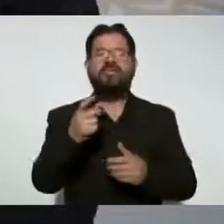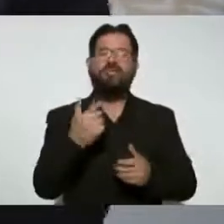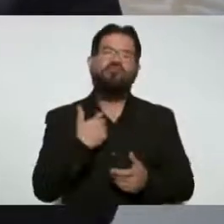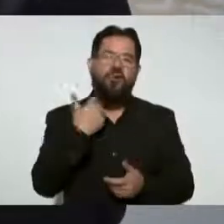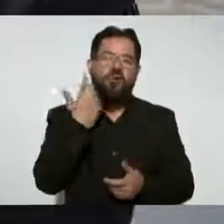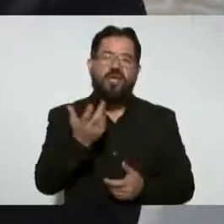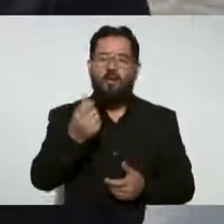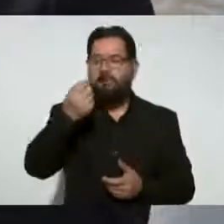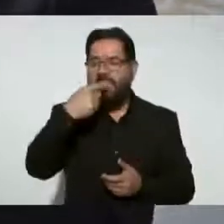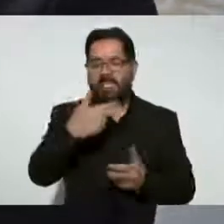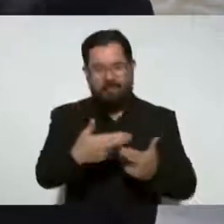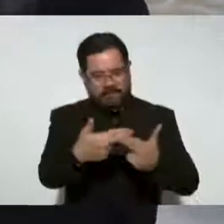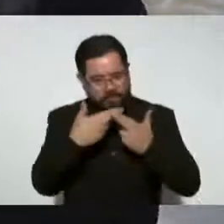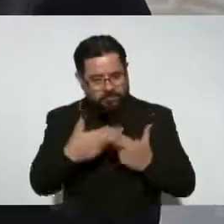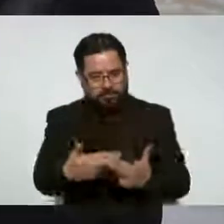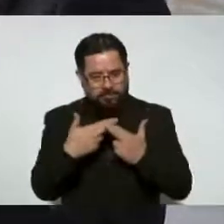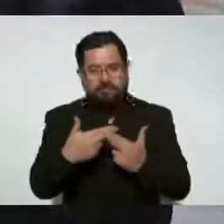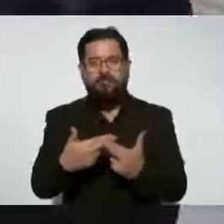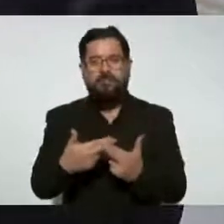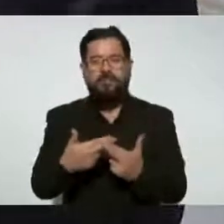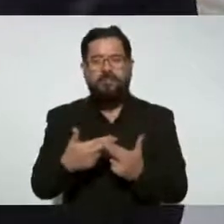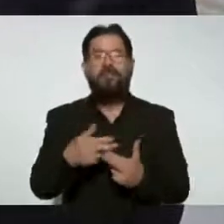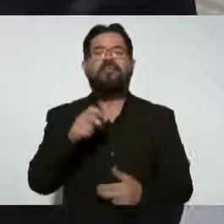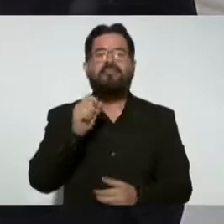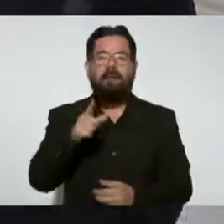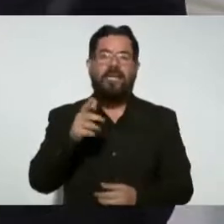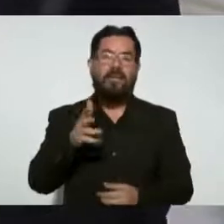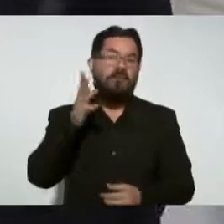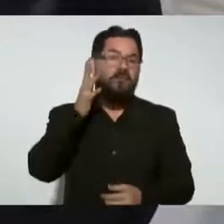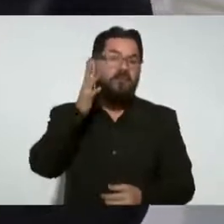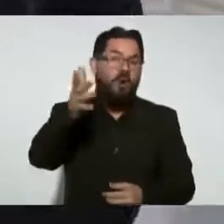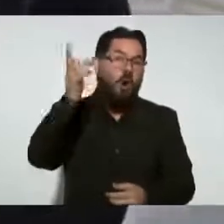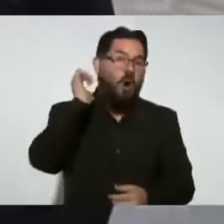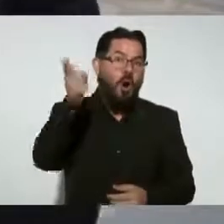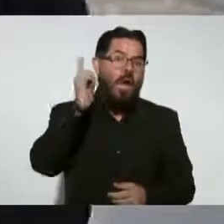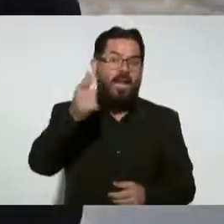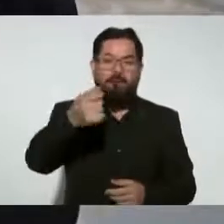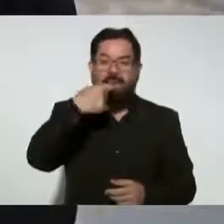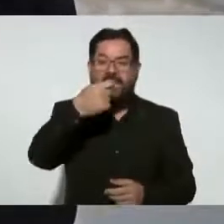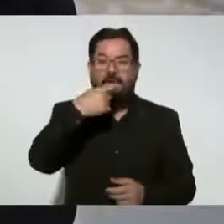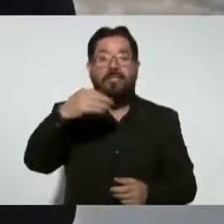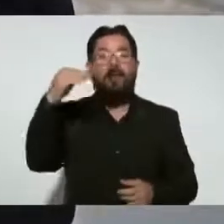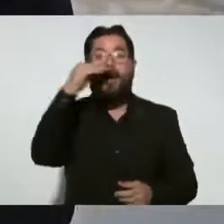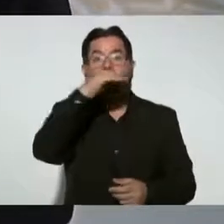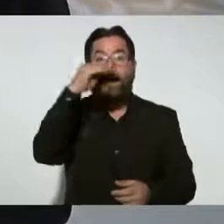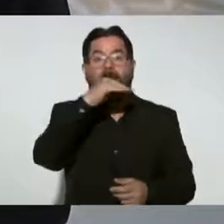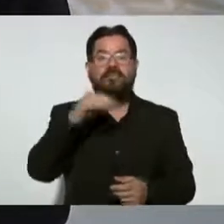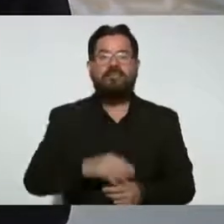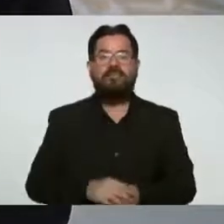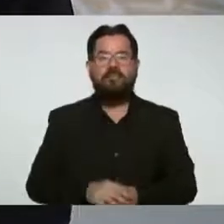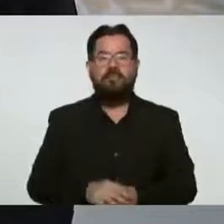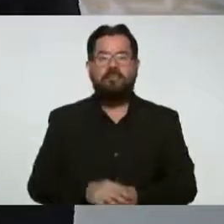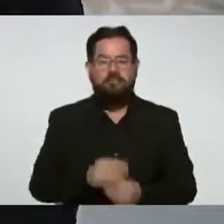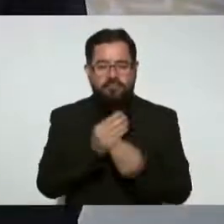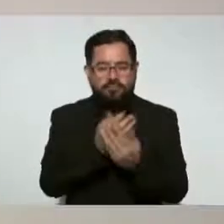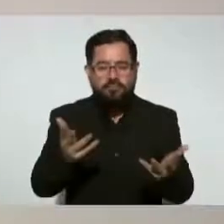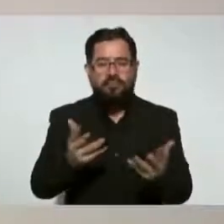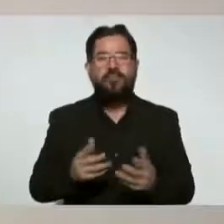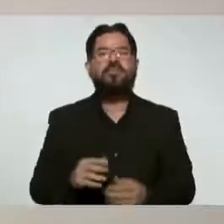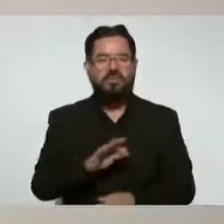atención médica y los medicamentos sean gratuitos. Y nos va a alcanzar, porque si no hay corrupción,